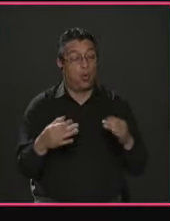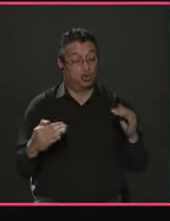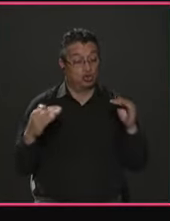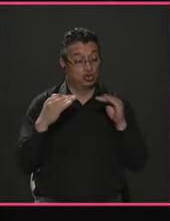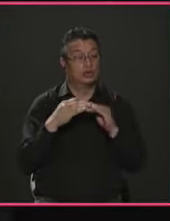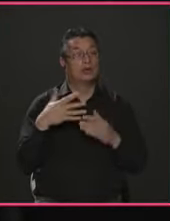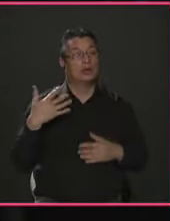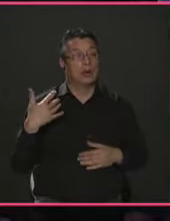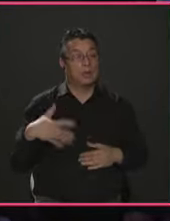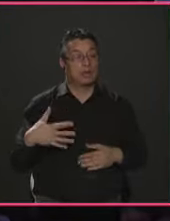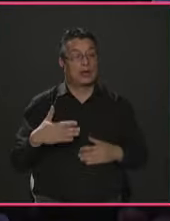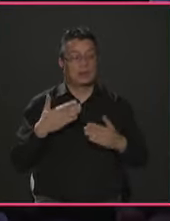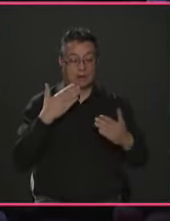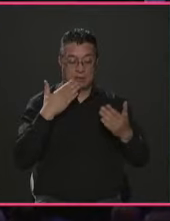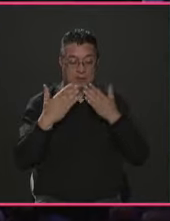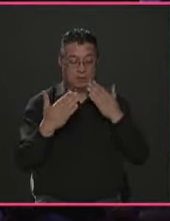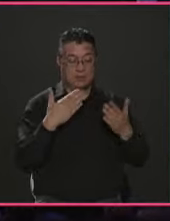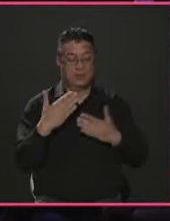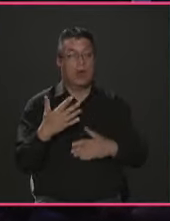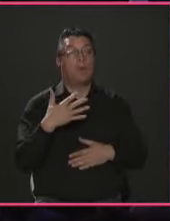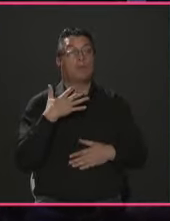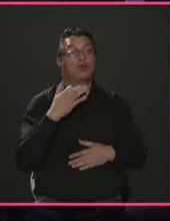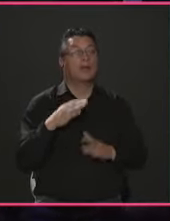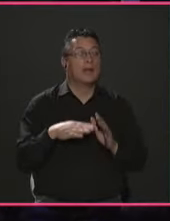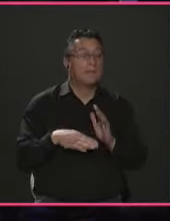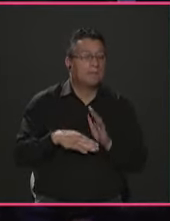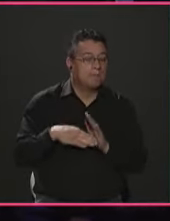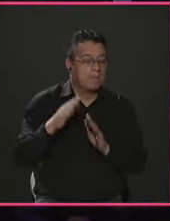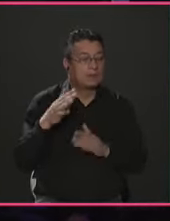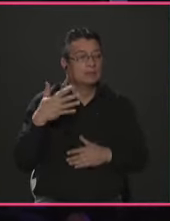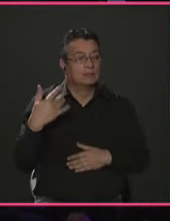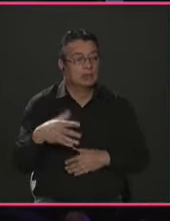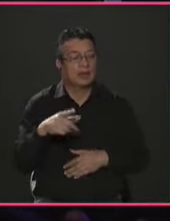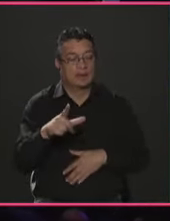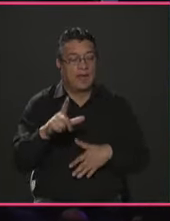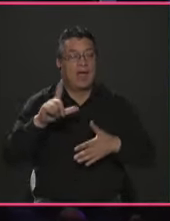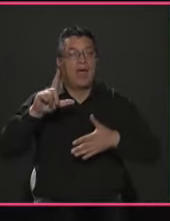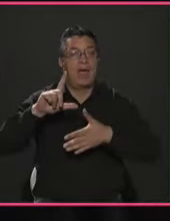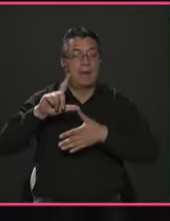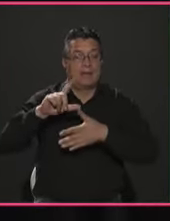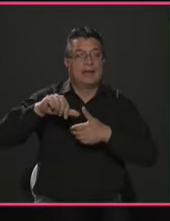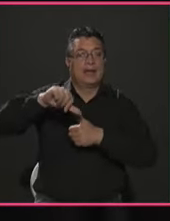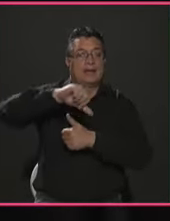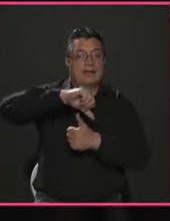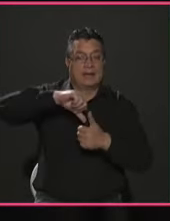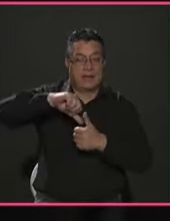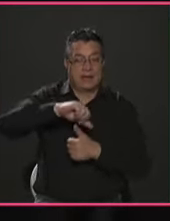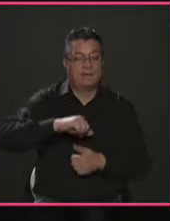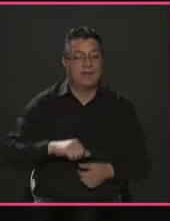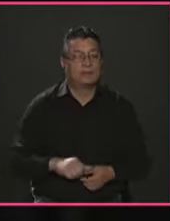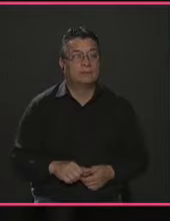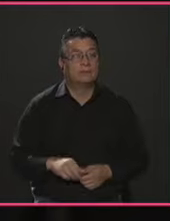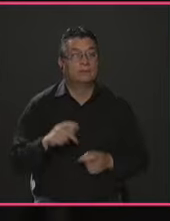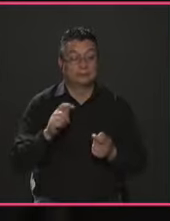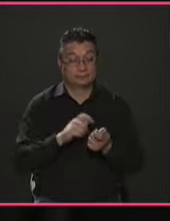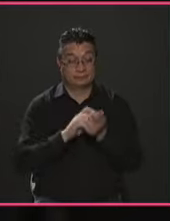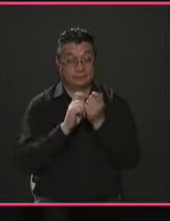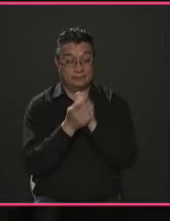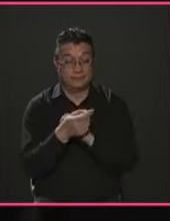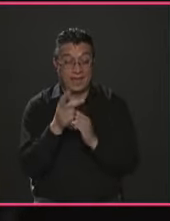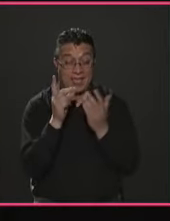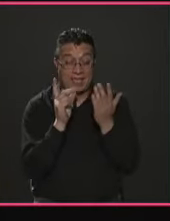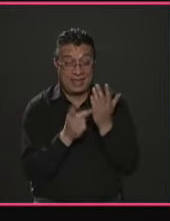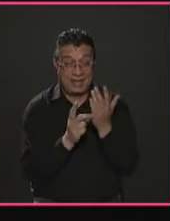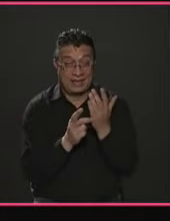vamos a discutir en parte por qué es más central aún en América Latina y el Caribe sí la transición digital